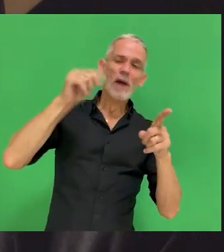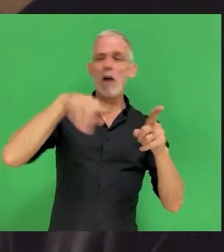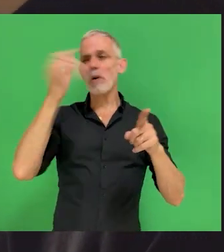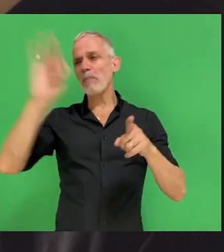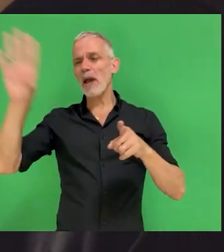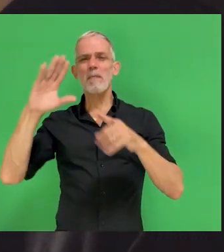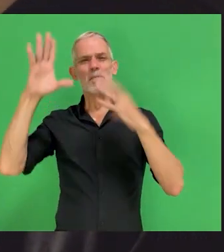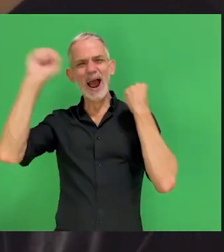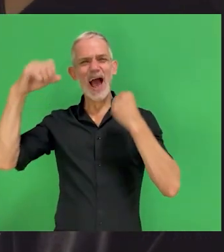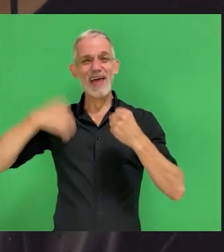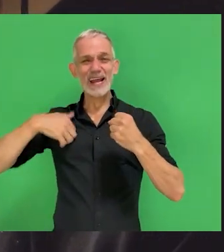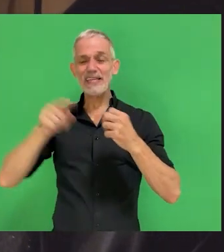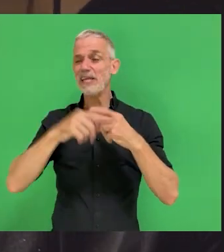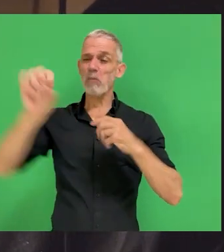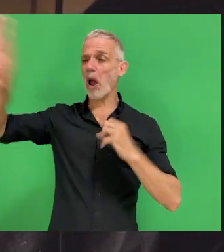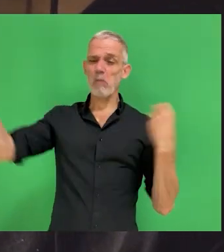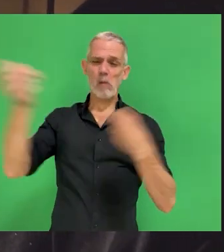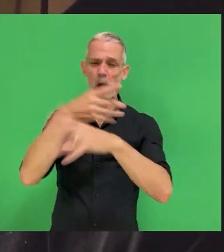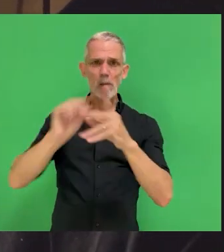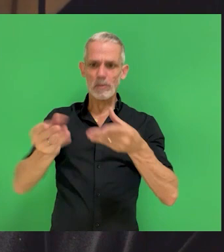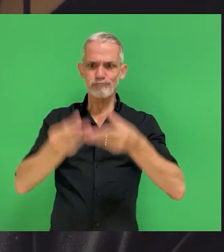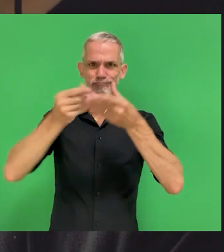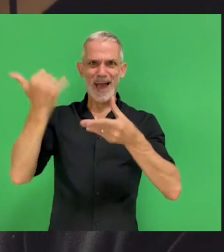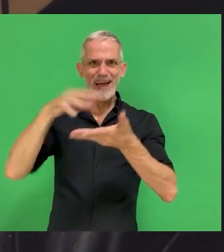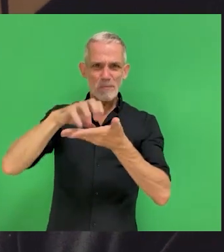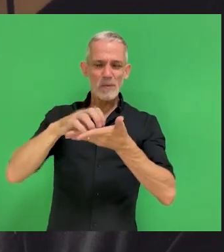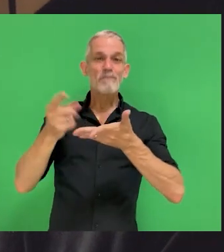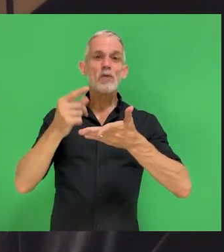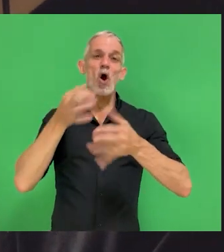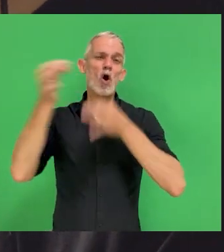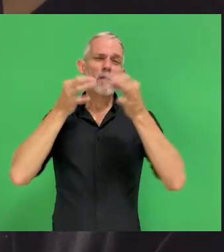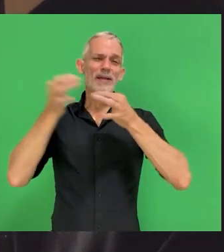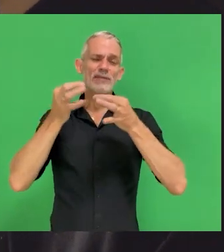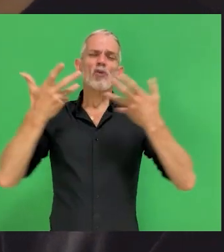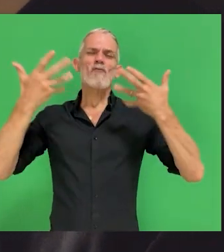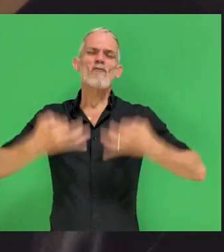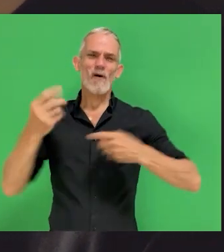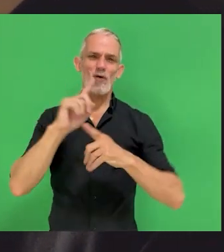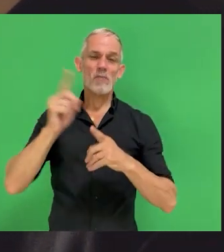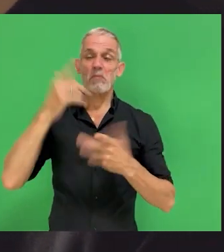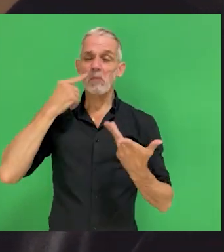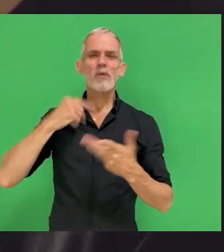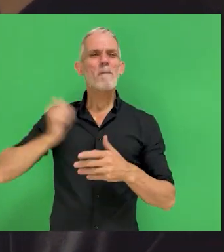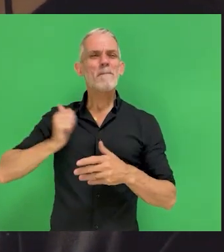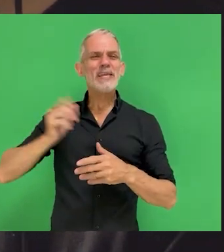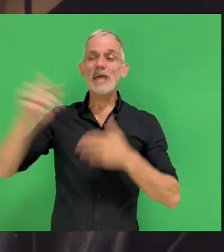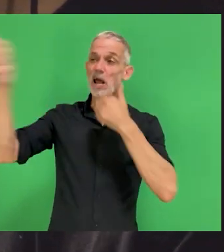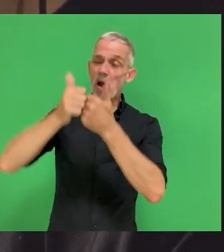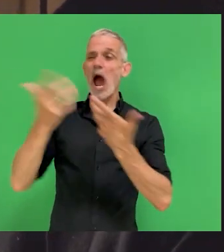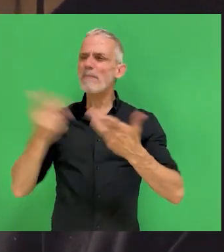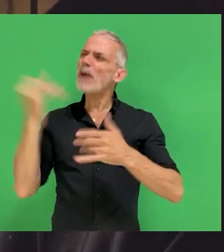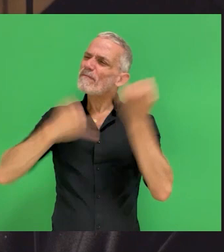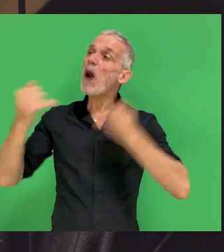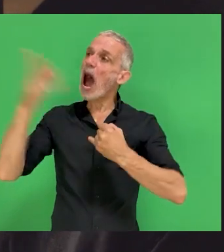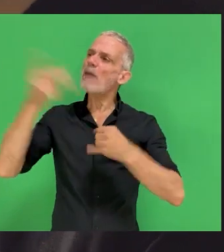de acá en Argentina, y así de vuelta. Conversaciones informales que tenían tipos de la embajada con milicos que les tiraban